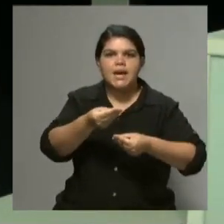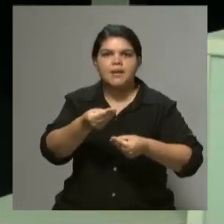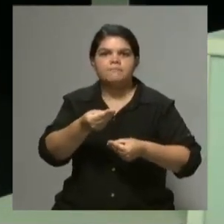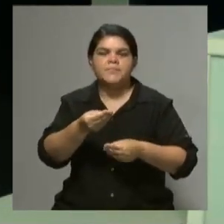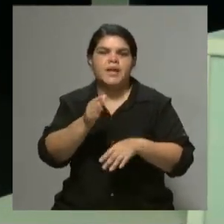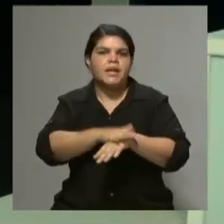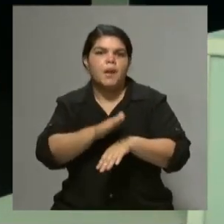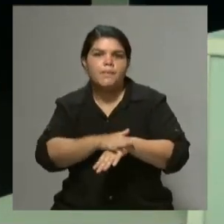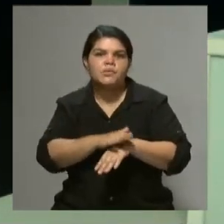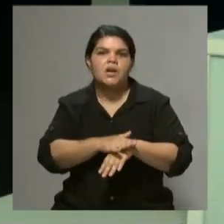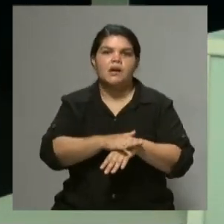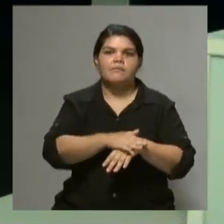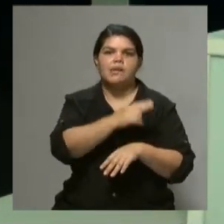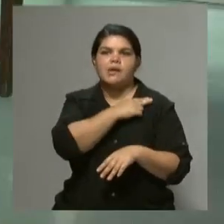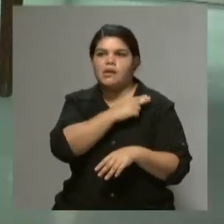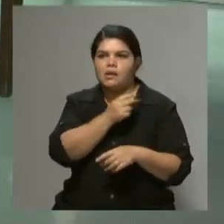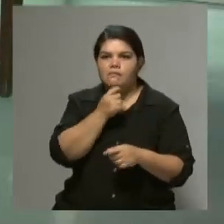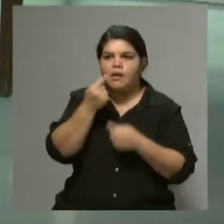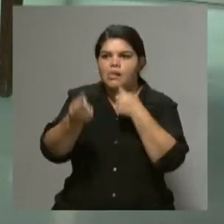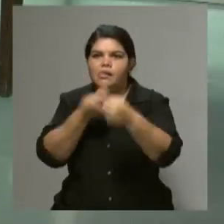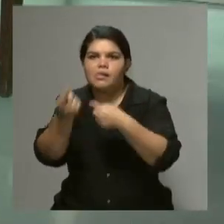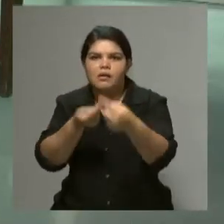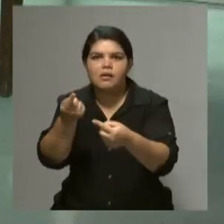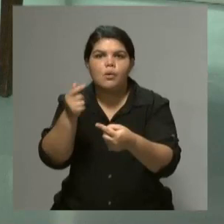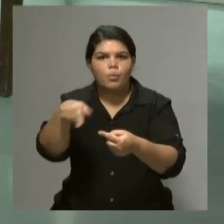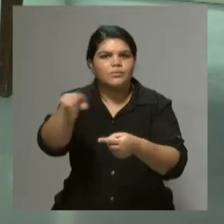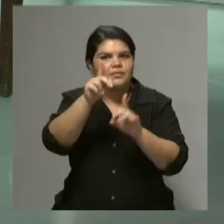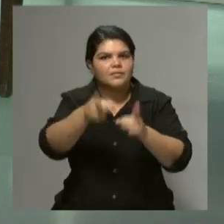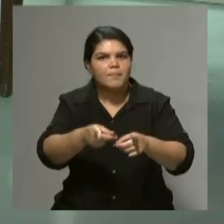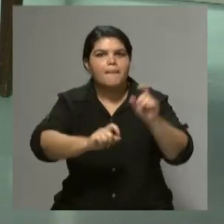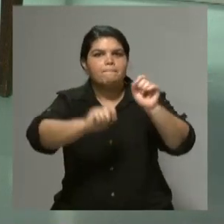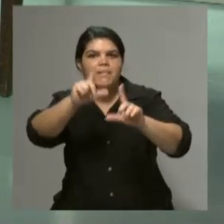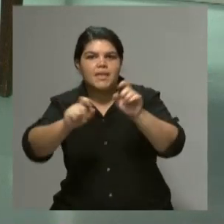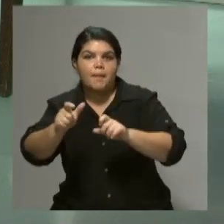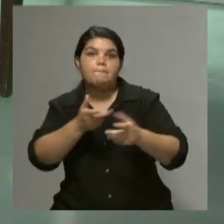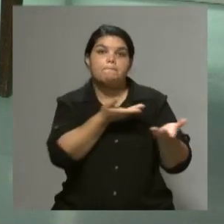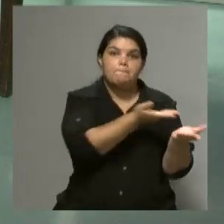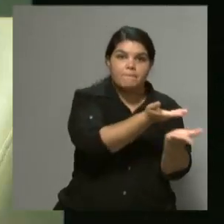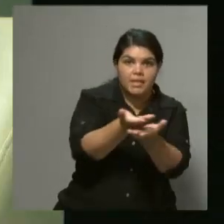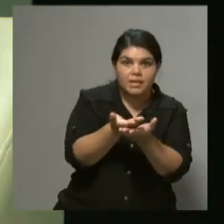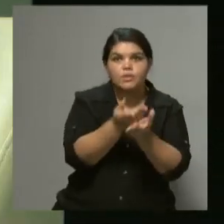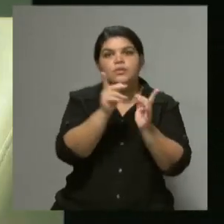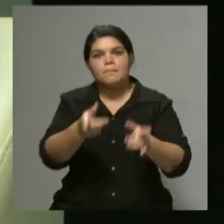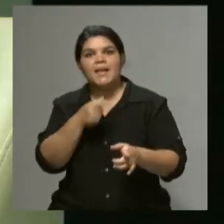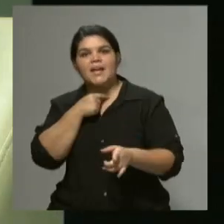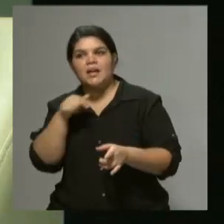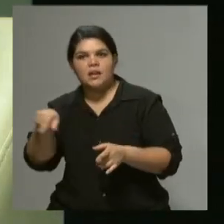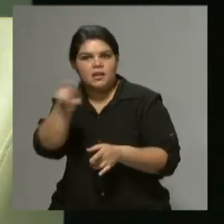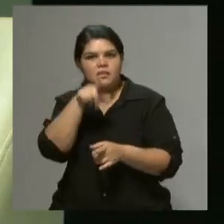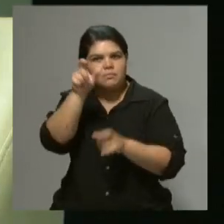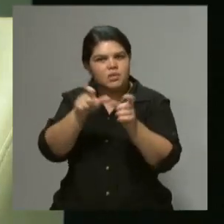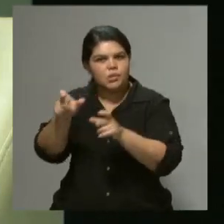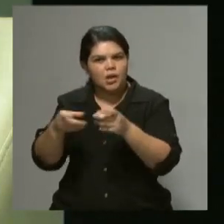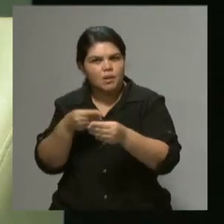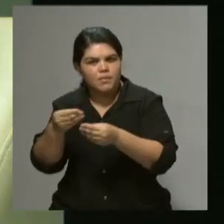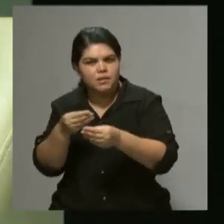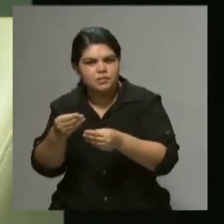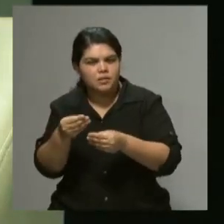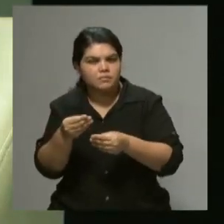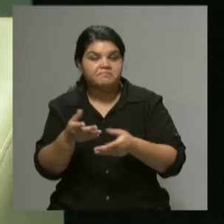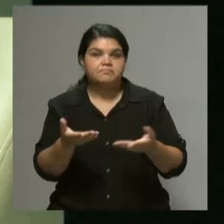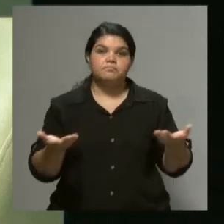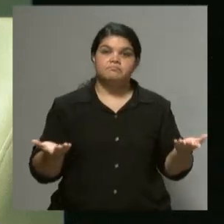de termómetro que va midiendo eso. La gente, si bien tenía, obviamente, lo lógico en el 2020, una pandemia, nadie lo había